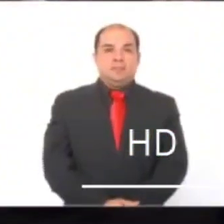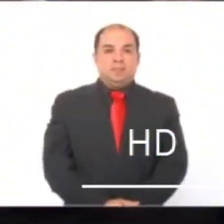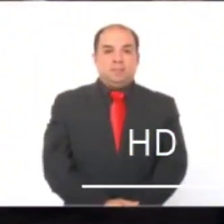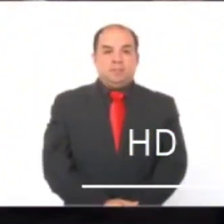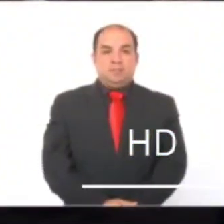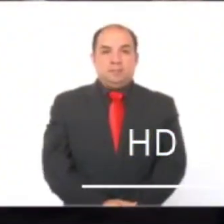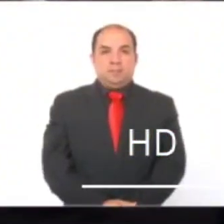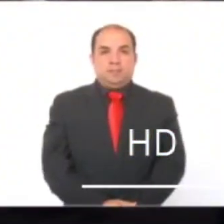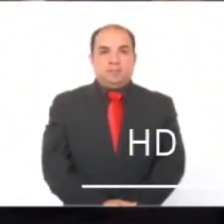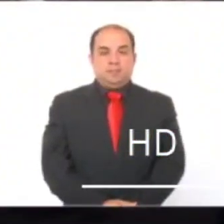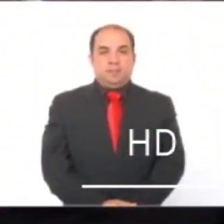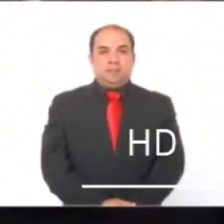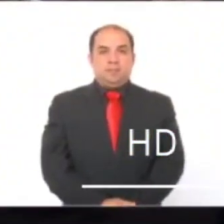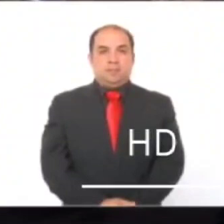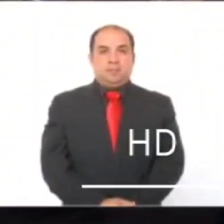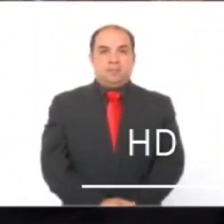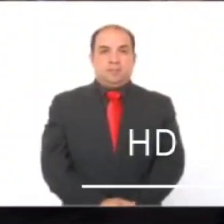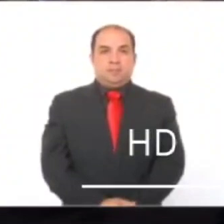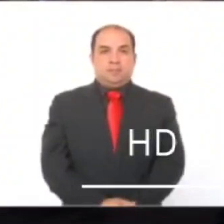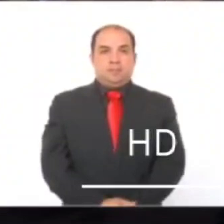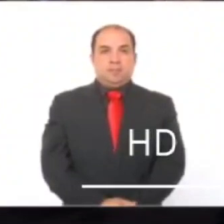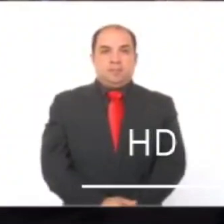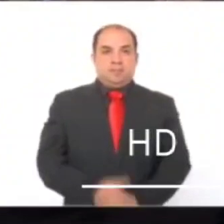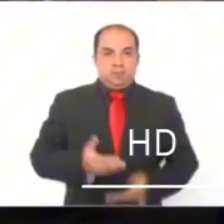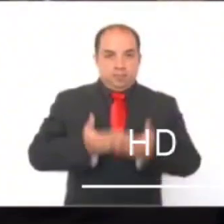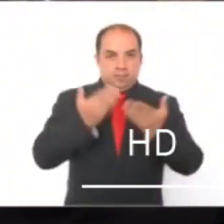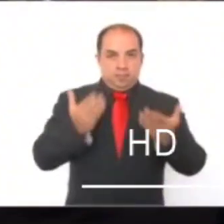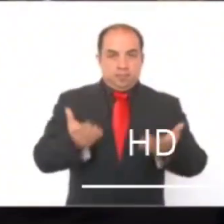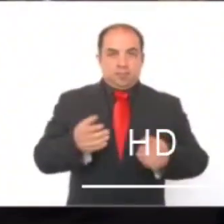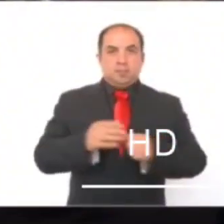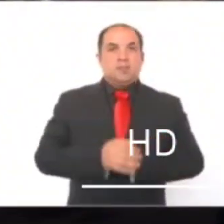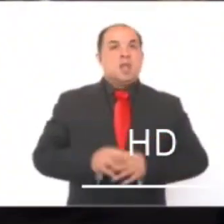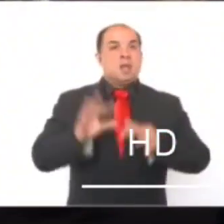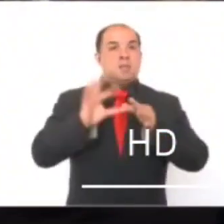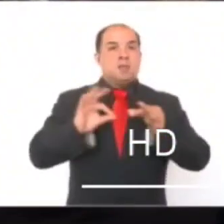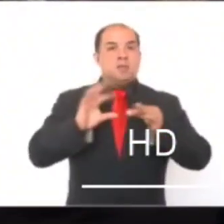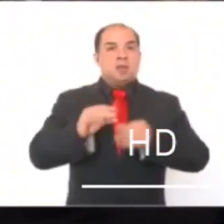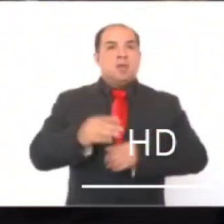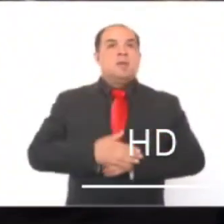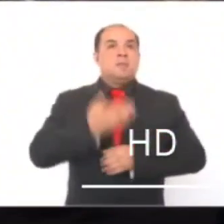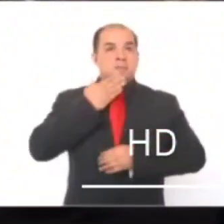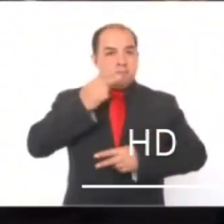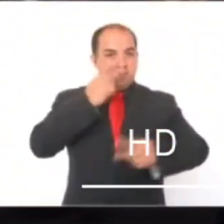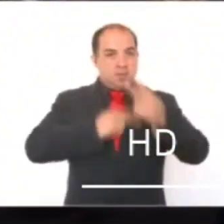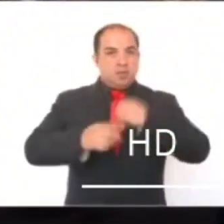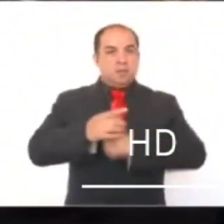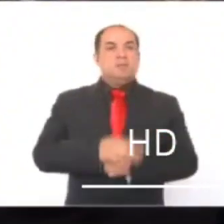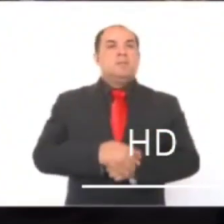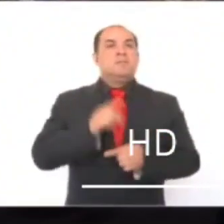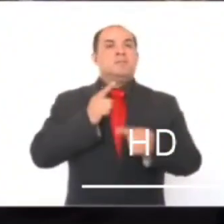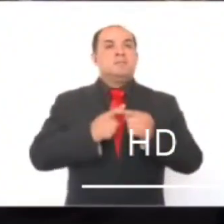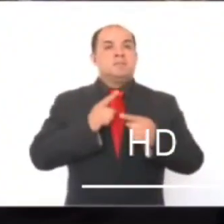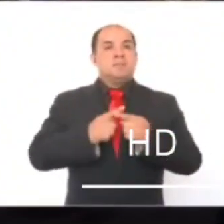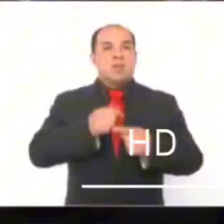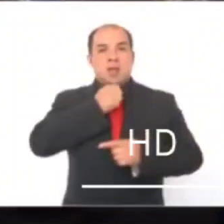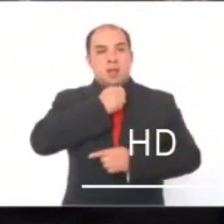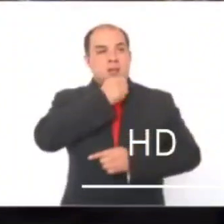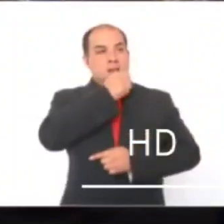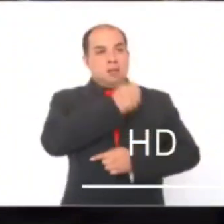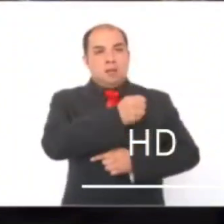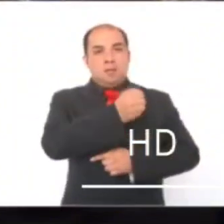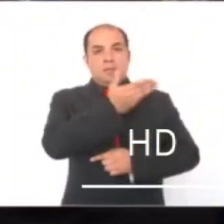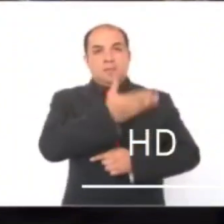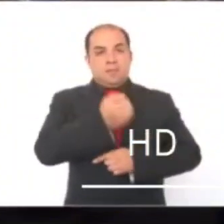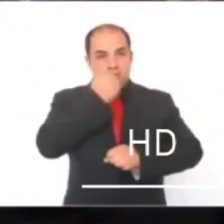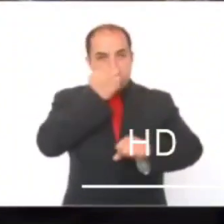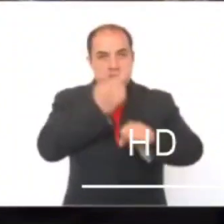bienvenidos. A continuación, para brindar las palabras de bienvenida, cedemos el uso de la voz en los micrófonos